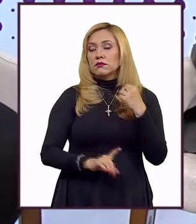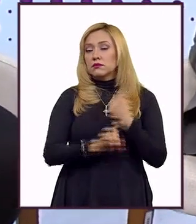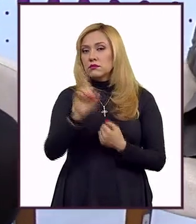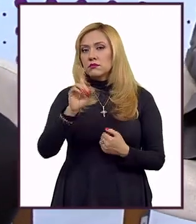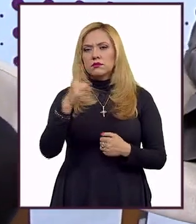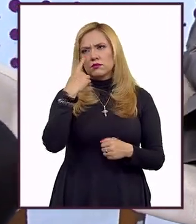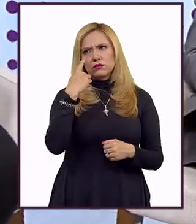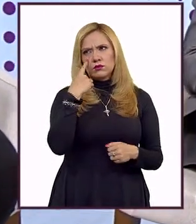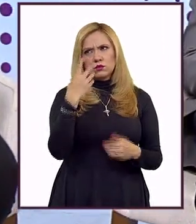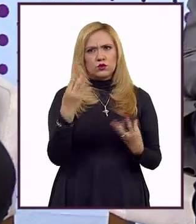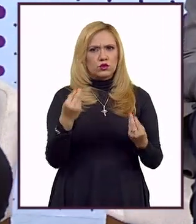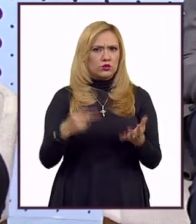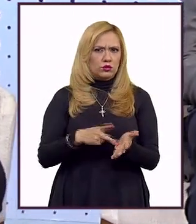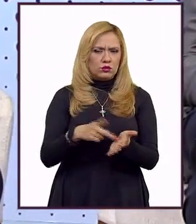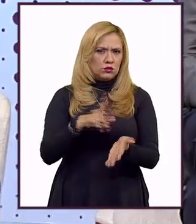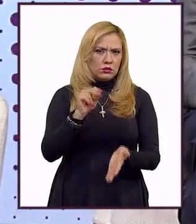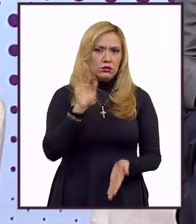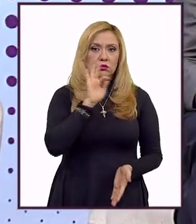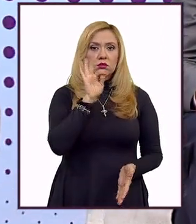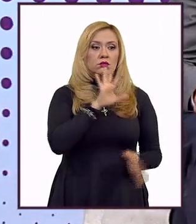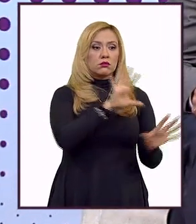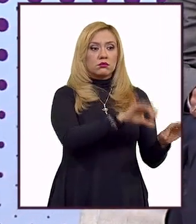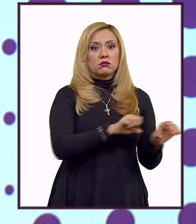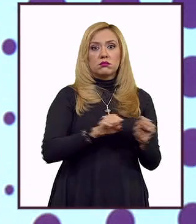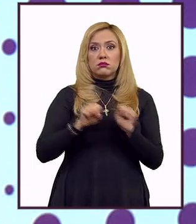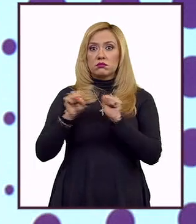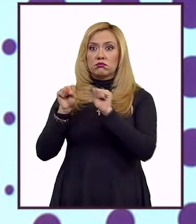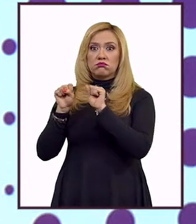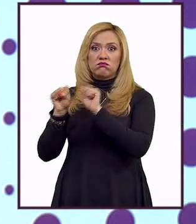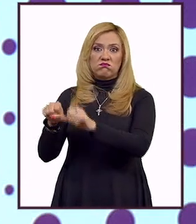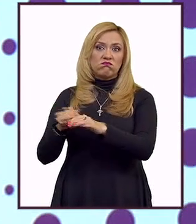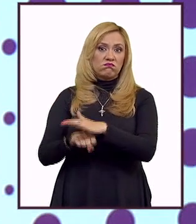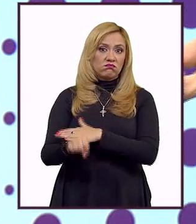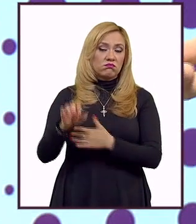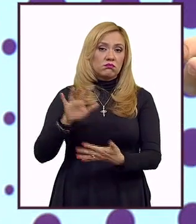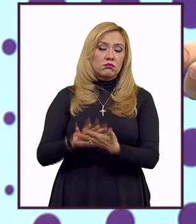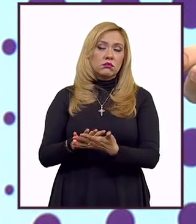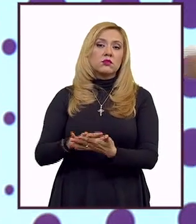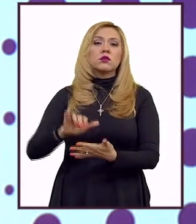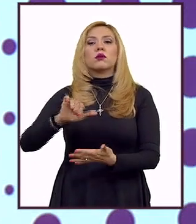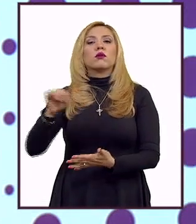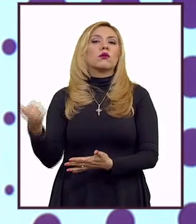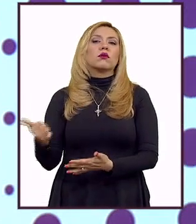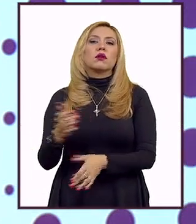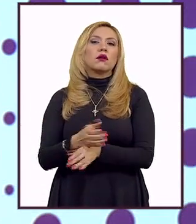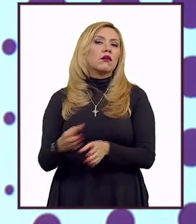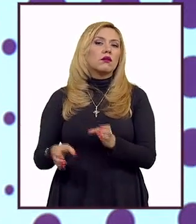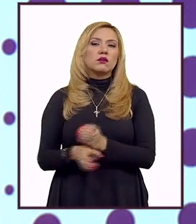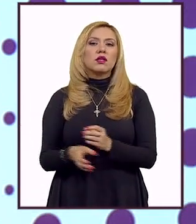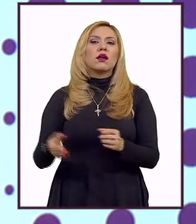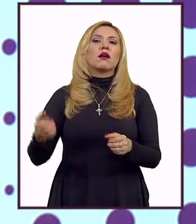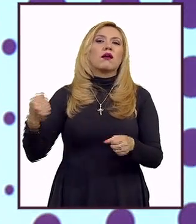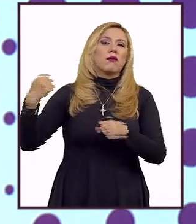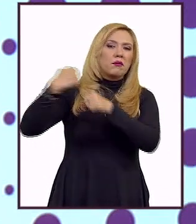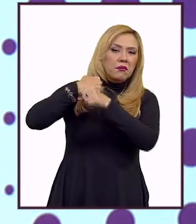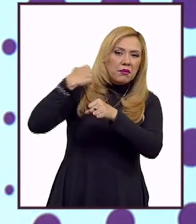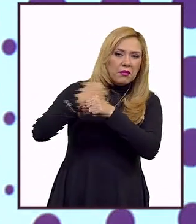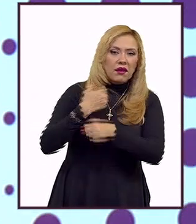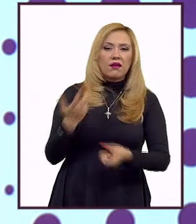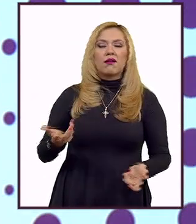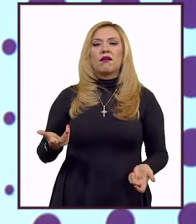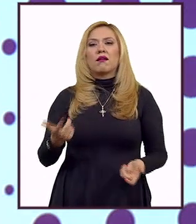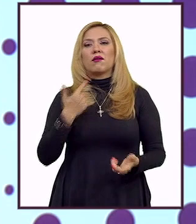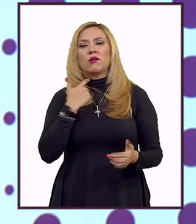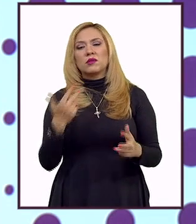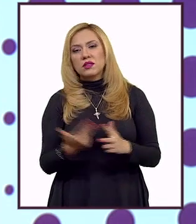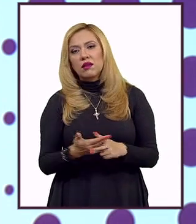muy recurrente, de que se procesara a estas personas, a estos particulares, los van a encauzar en otro tipo de delitos como lesiones, pudiese ser incluso el